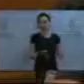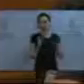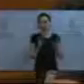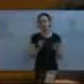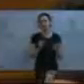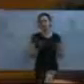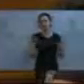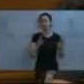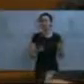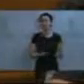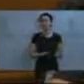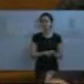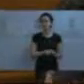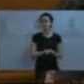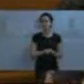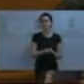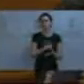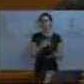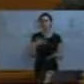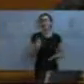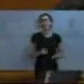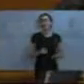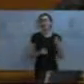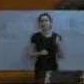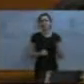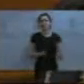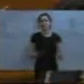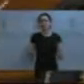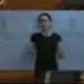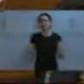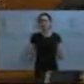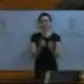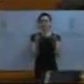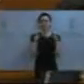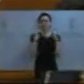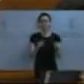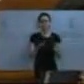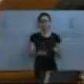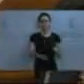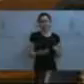mantra o siga hablando, como lo hace en su marco de actuación, de